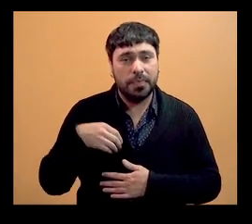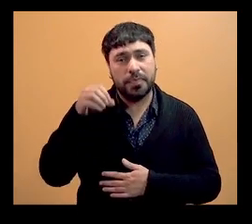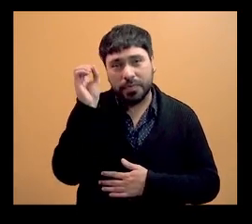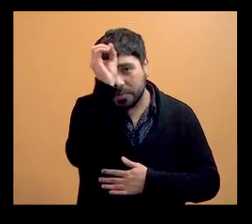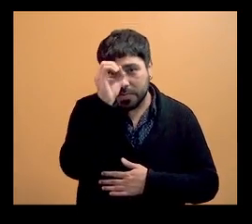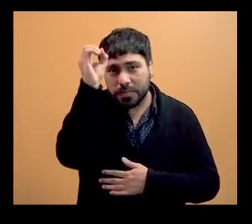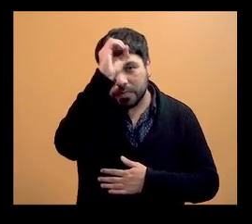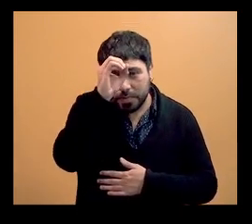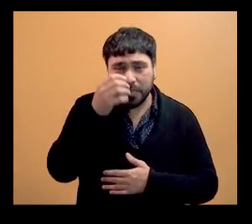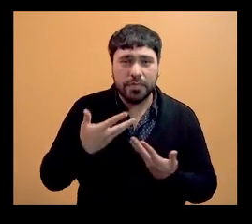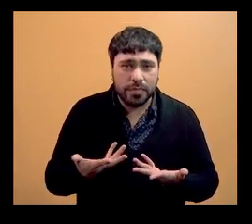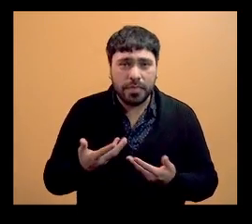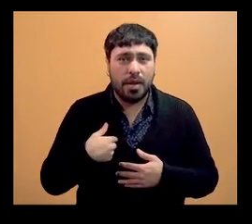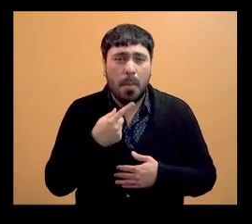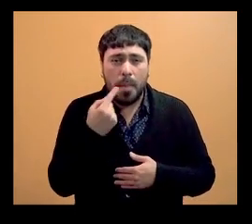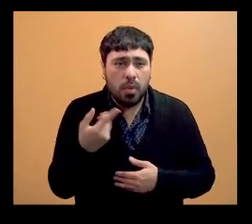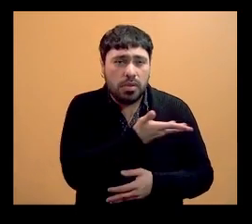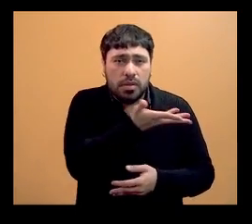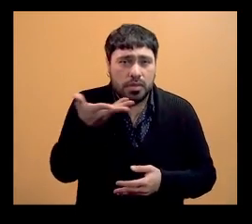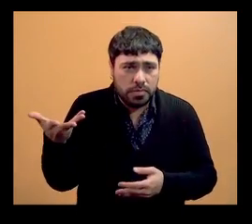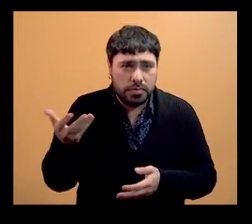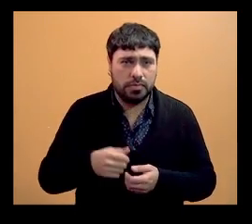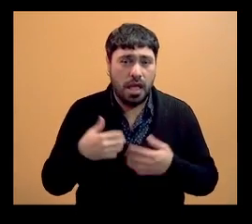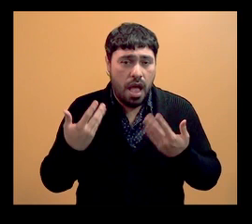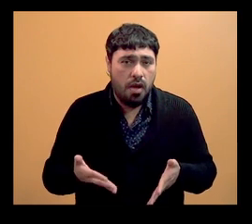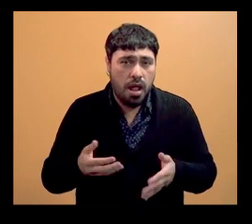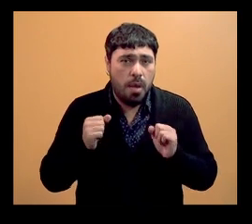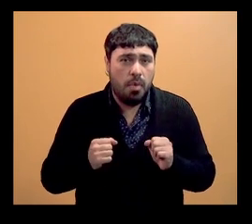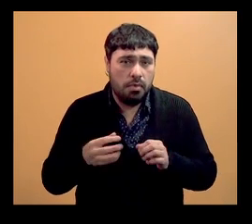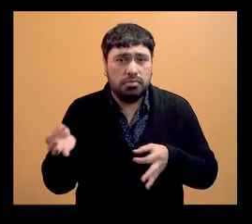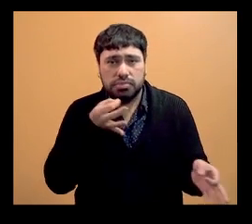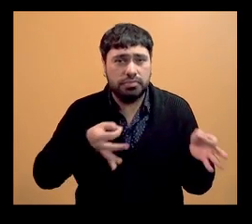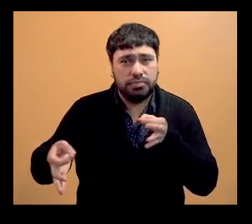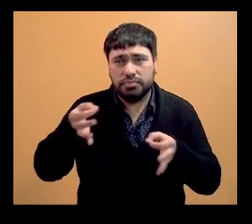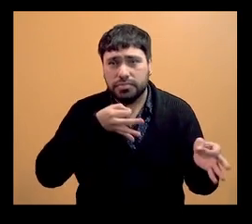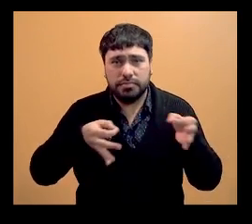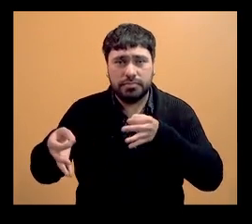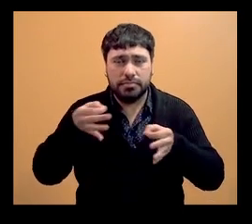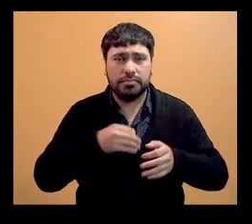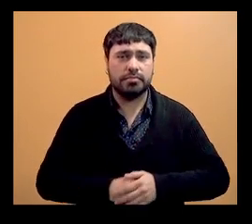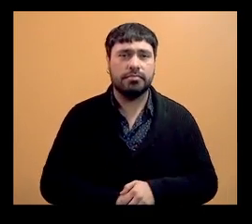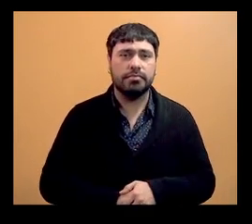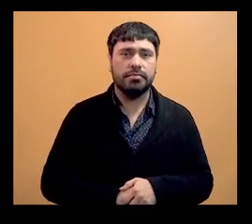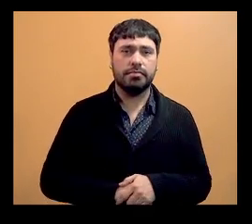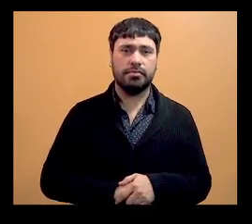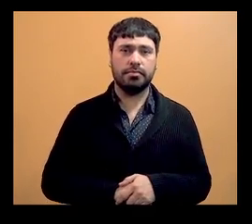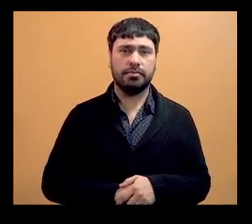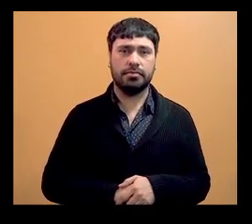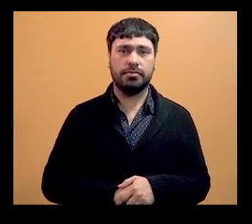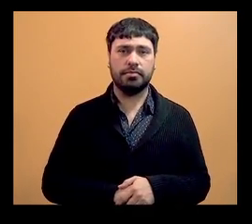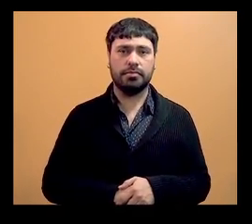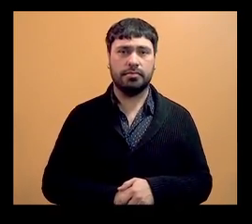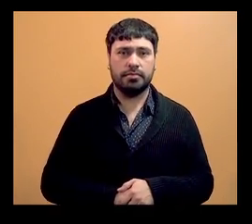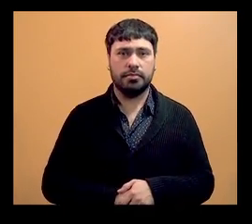una pregunta abierta, por si no hay preguntas en el público, podemos discutir un poco eso. Y por supuesto, ¿de qué manera